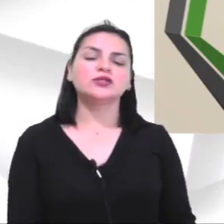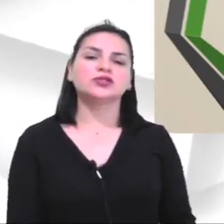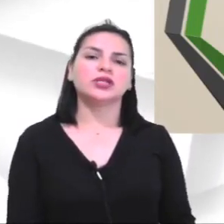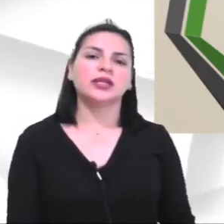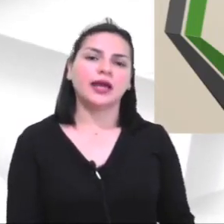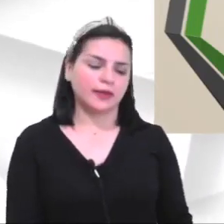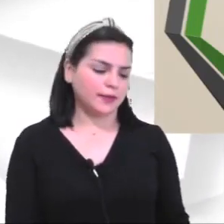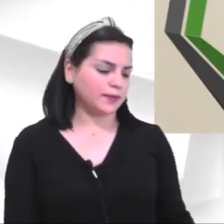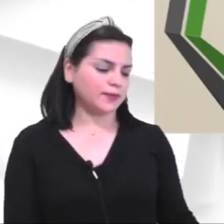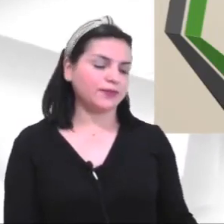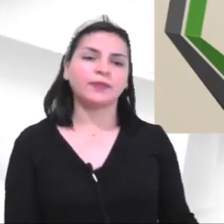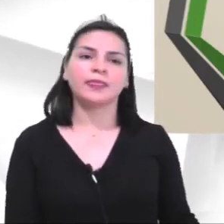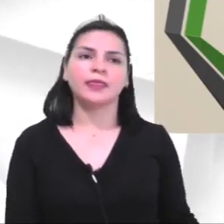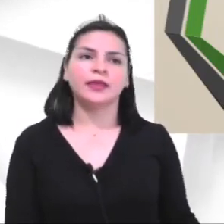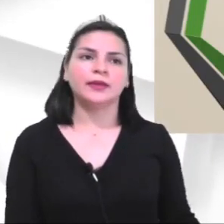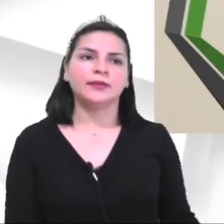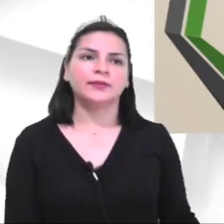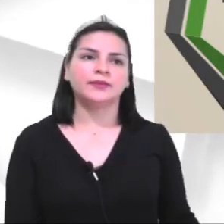una sociedad.